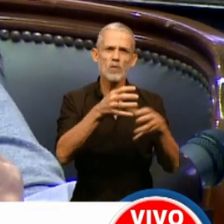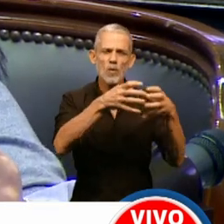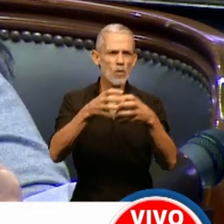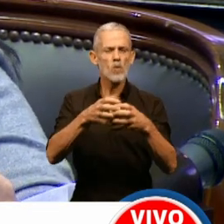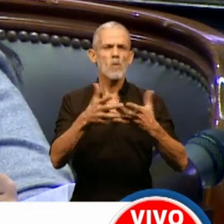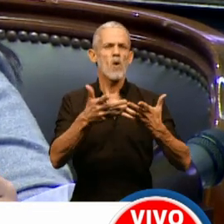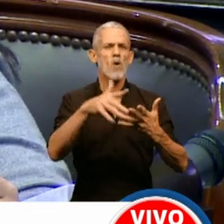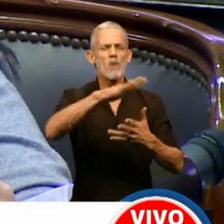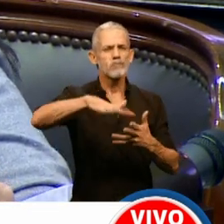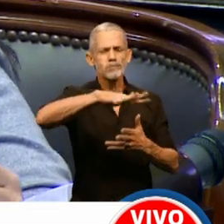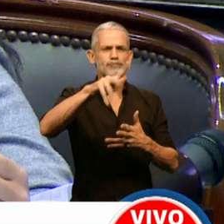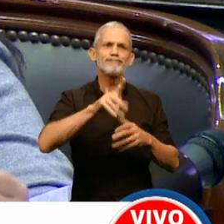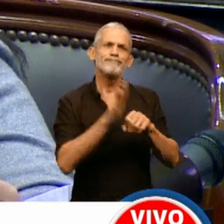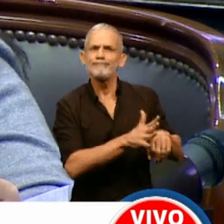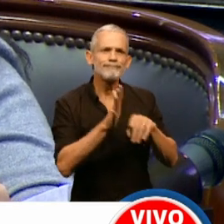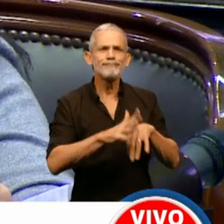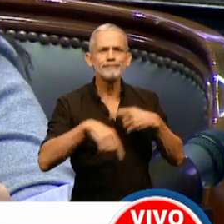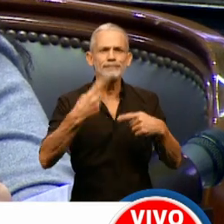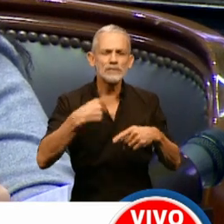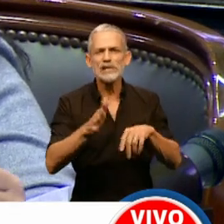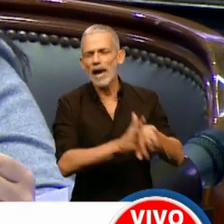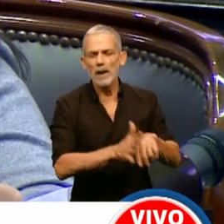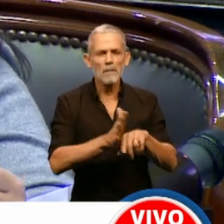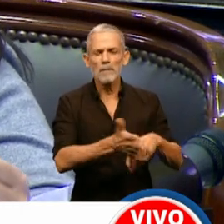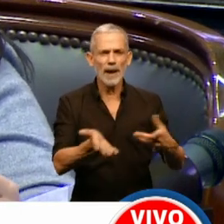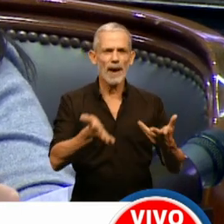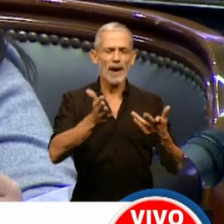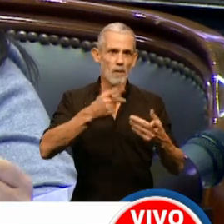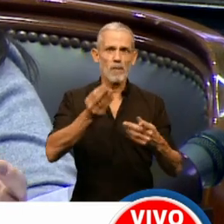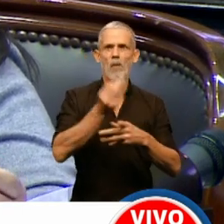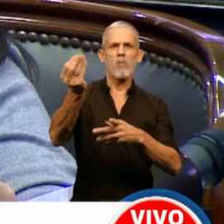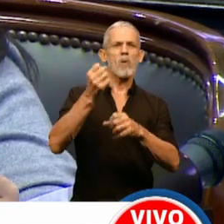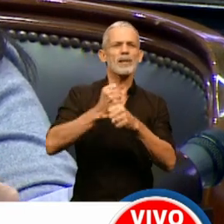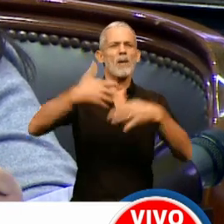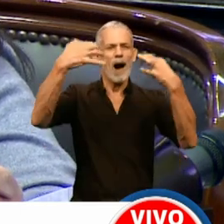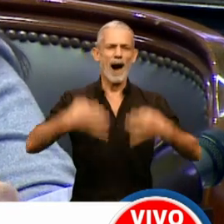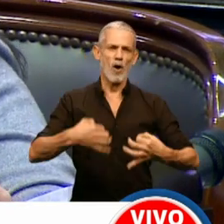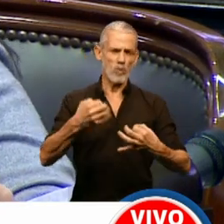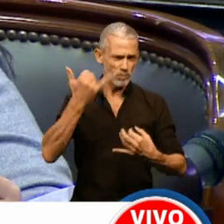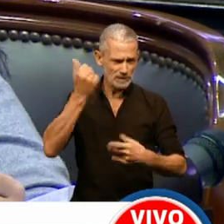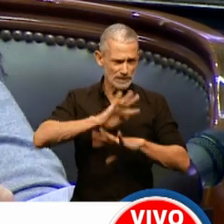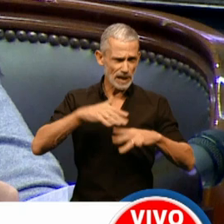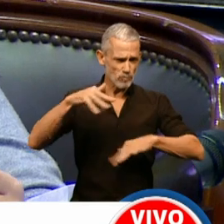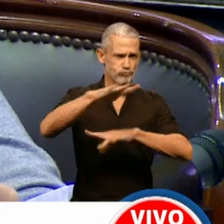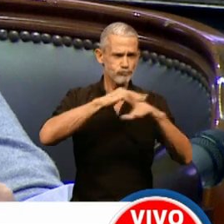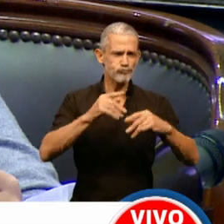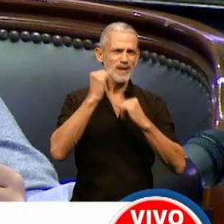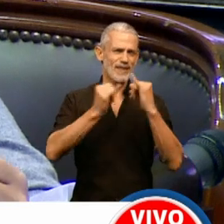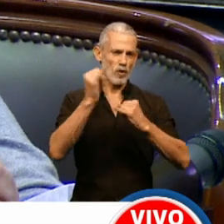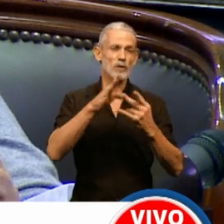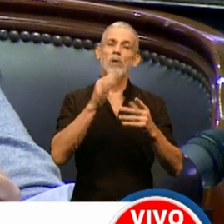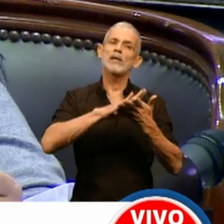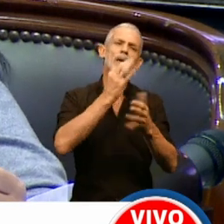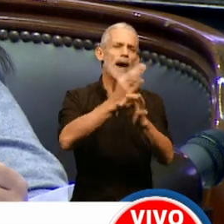postergada y no solo de poder acceder a un trabajo digno como acá ya se dijo sino también de los ámbitos